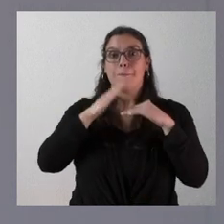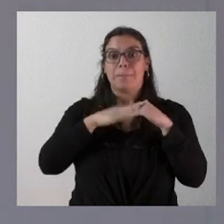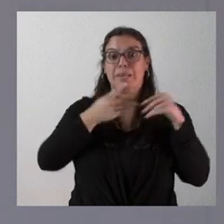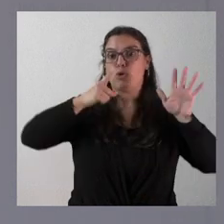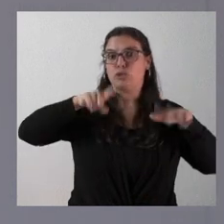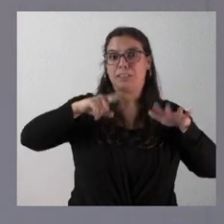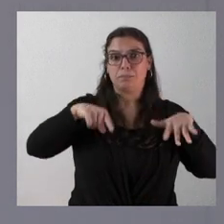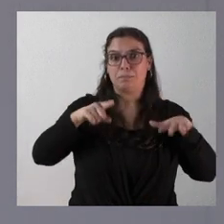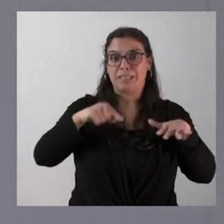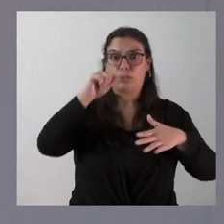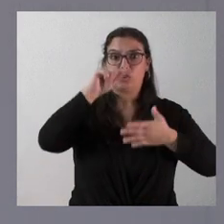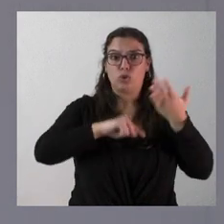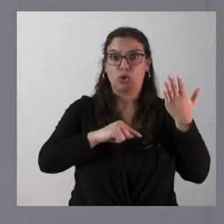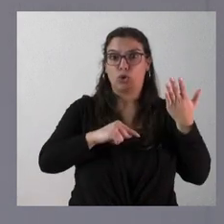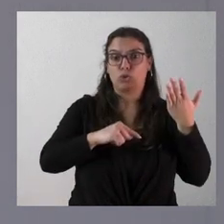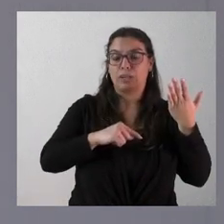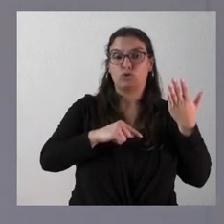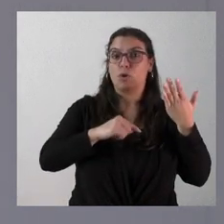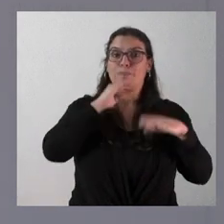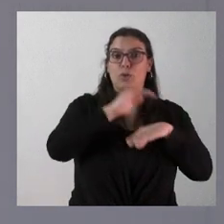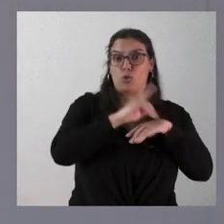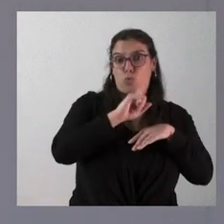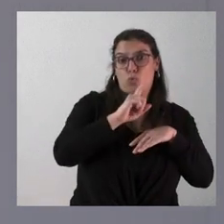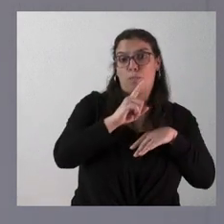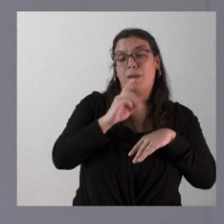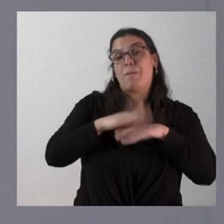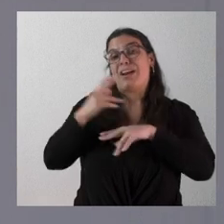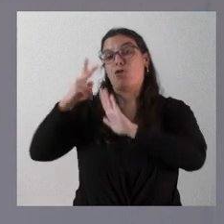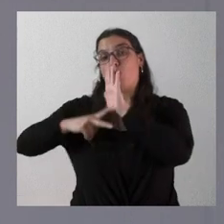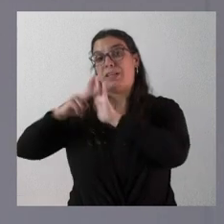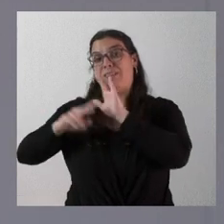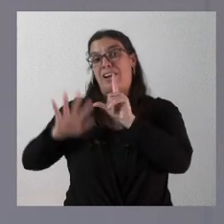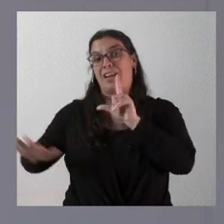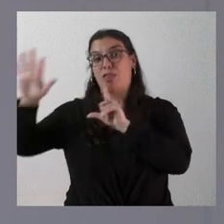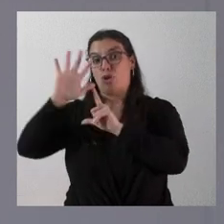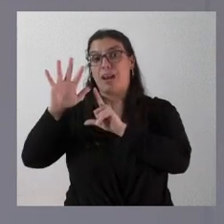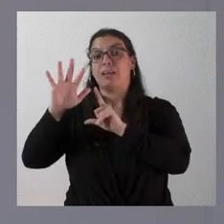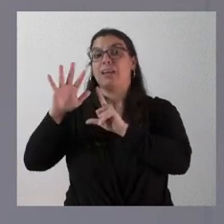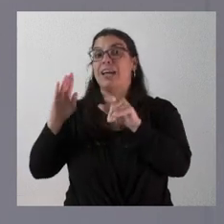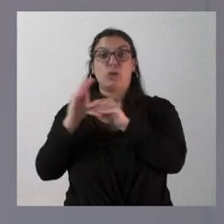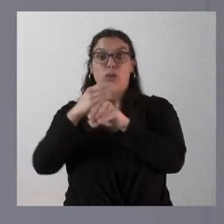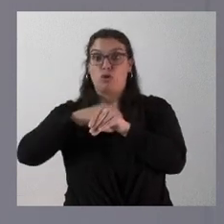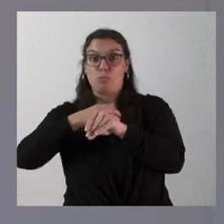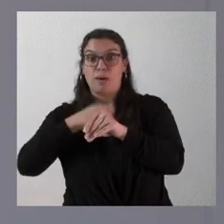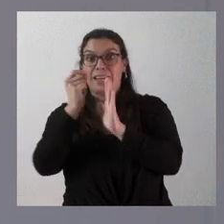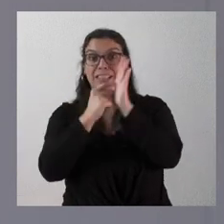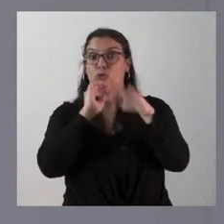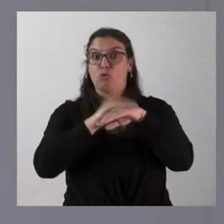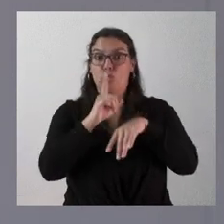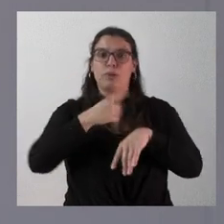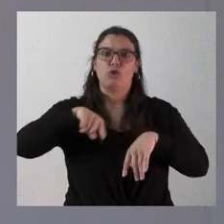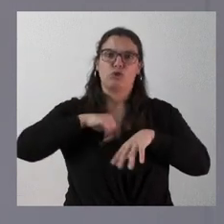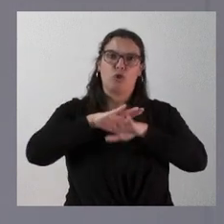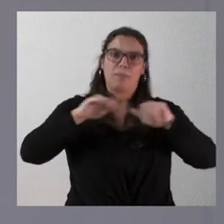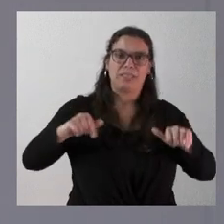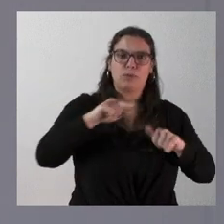meses de contrato según la normativa nacional en algunas ayudas y nosotros lo que favorecemos es el incremento de este contrato para que puedan tener un nivel